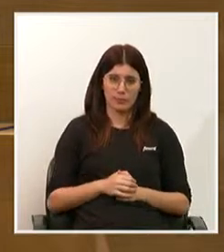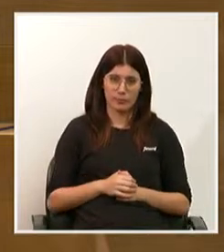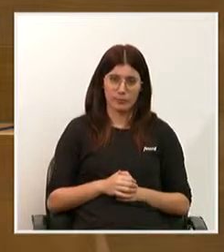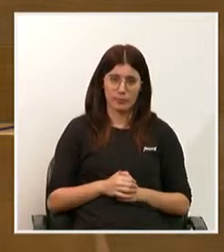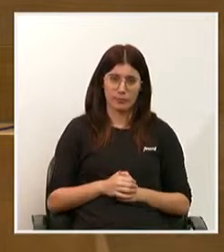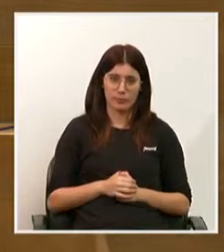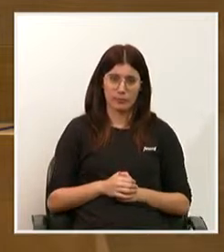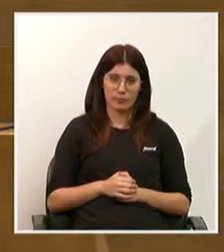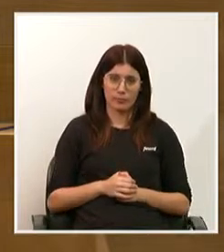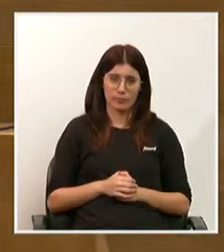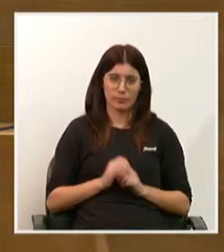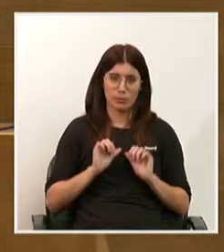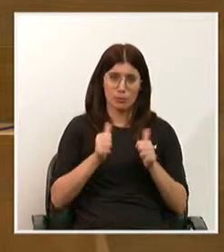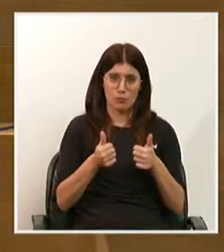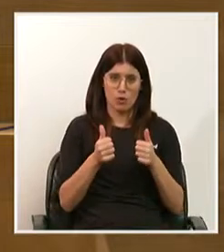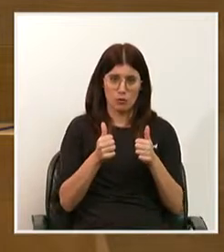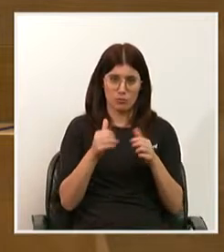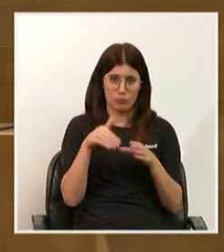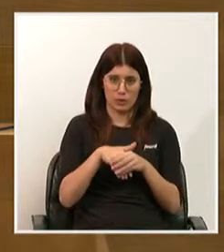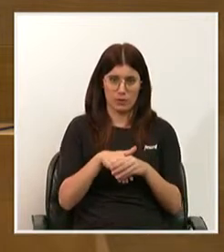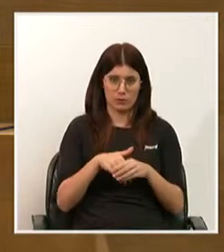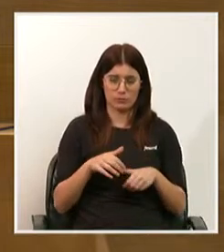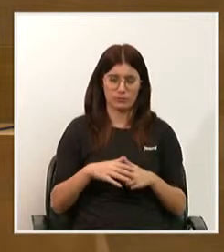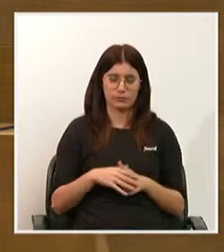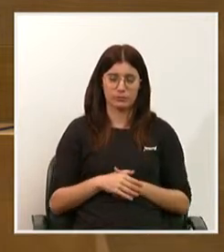1521 comienza la